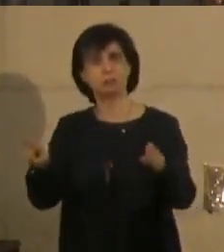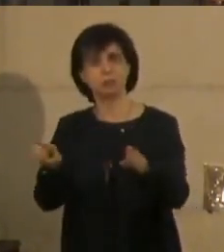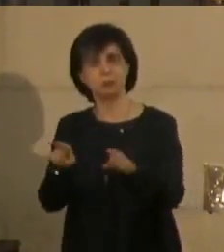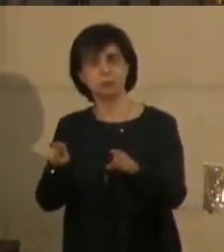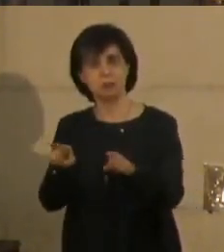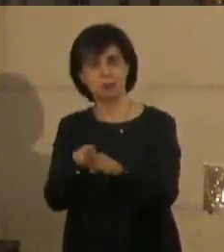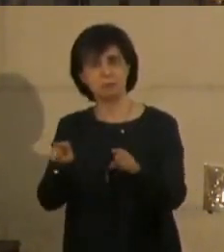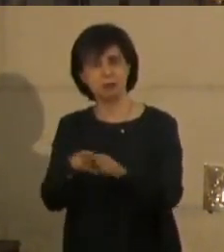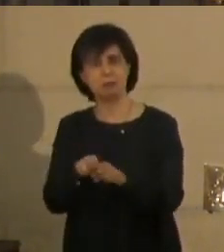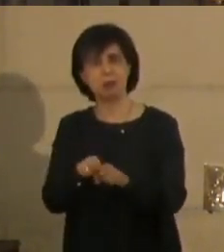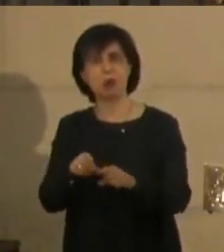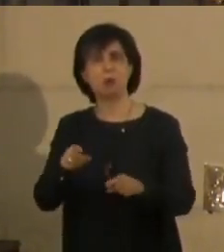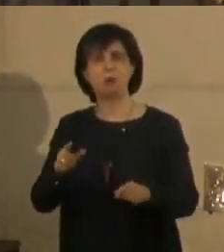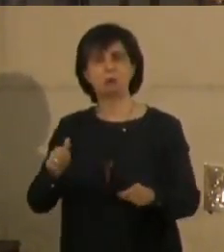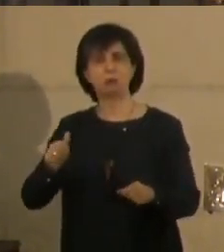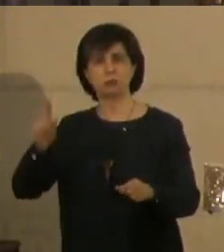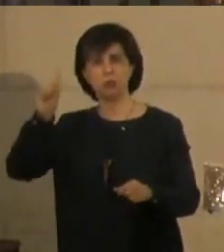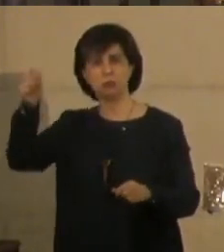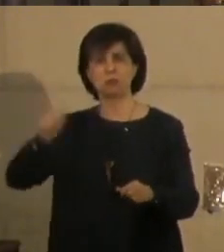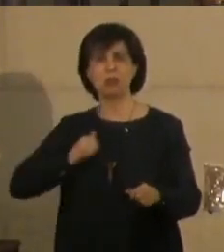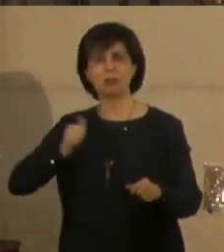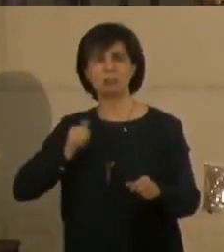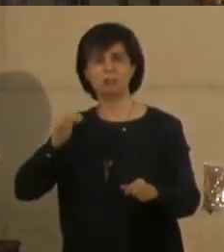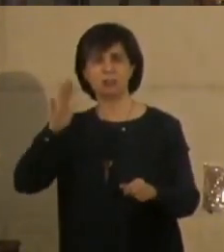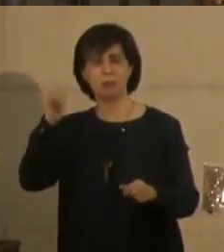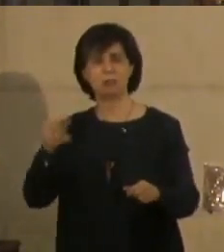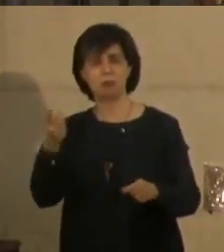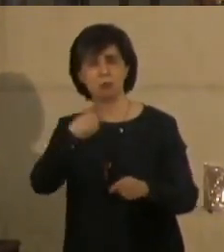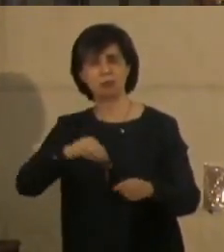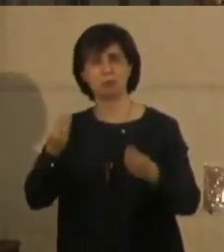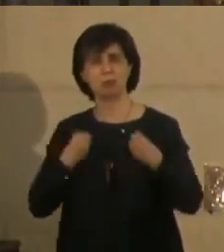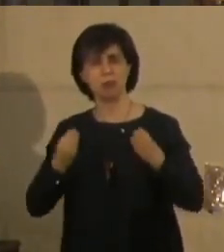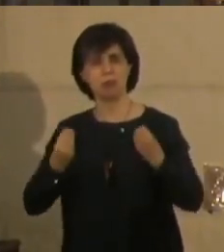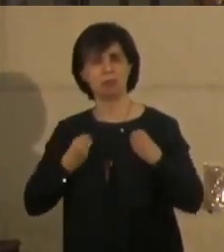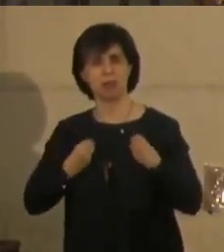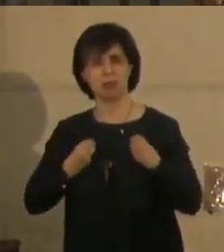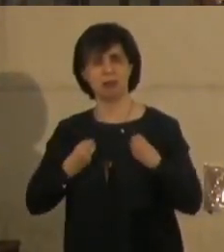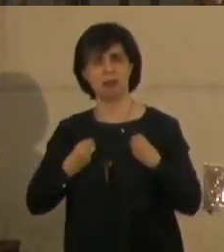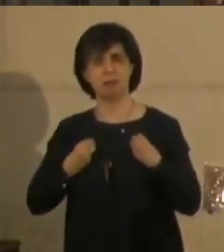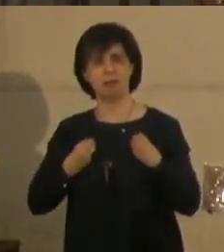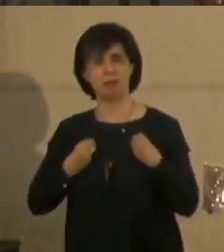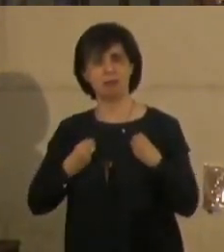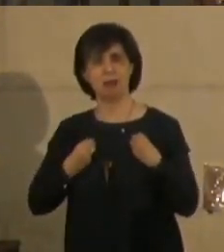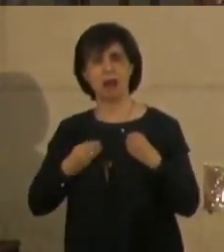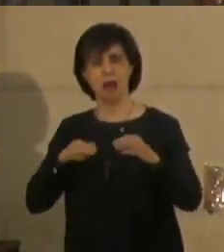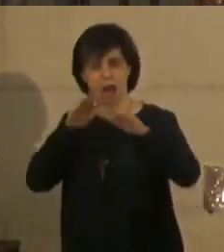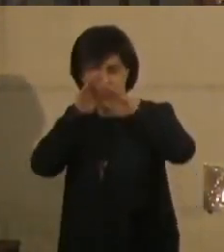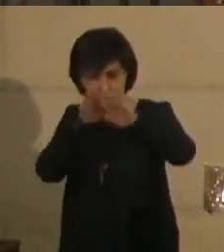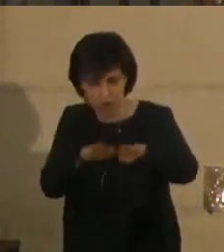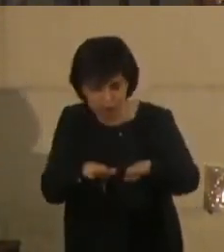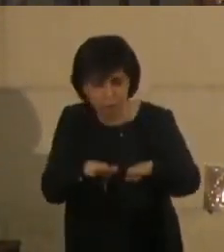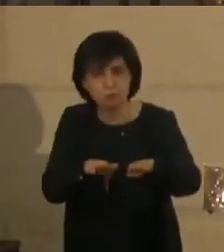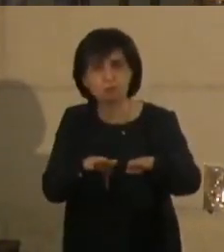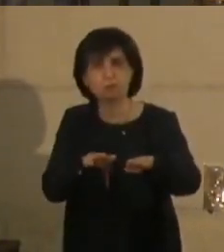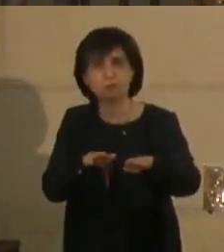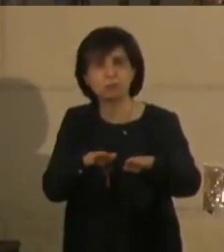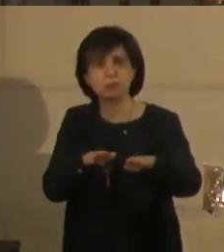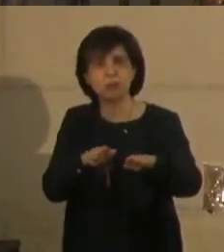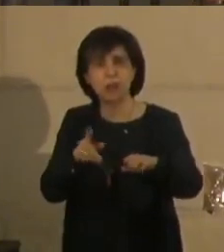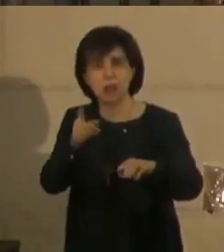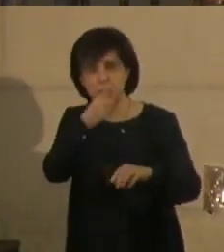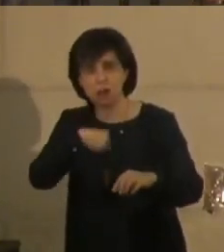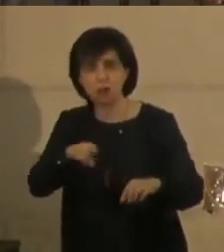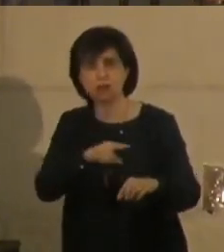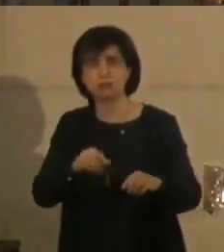ídolos podemos tener en nuestra vida? ¿Cuántos ídolos adoramos en